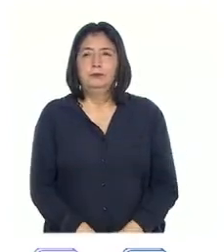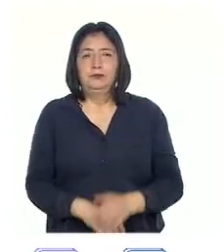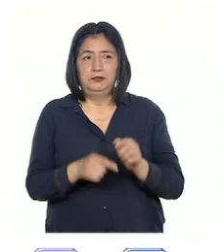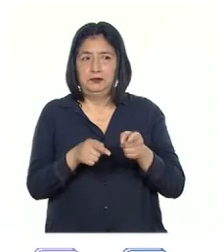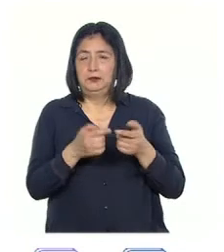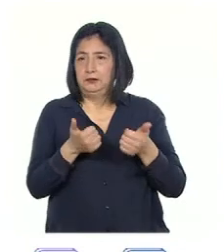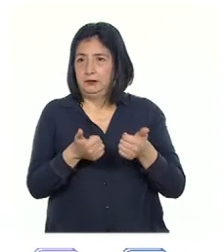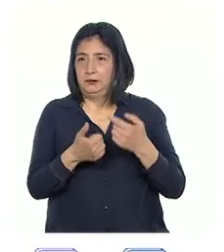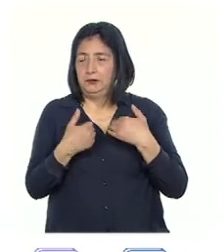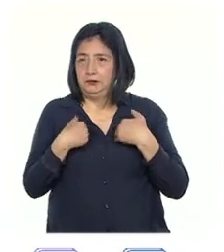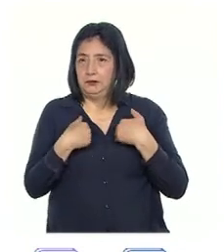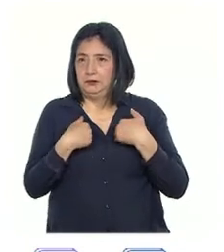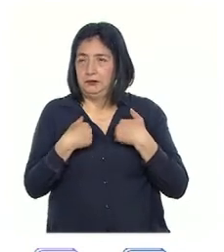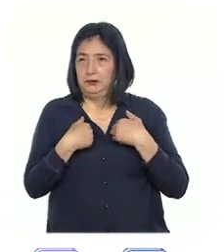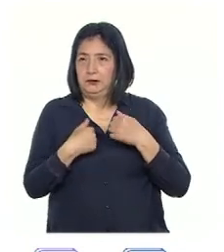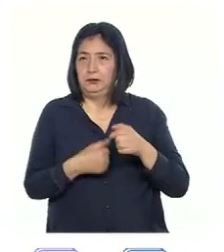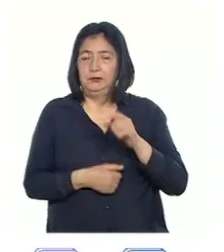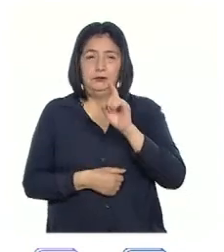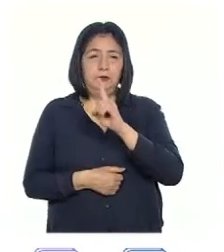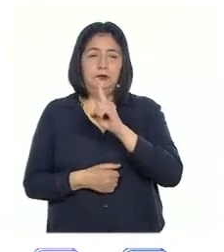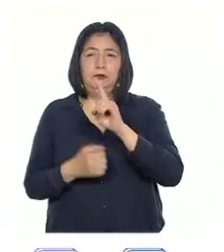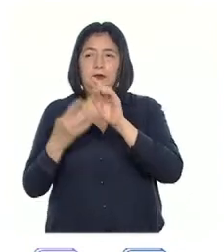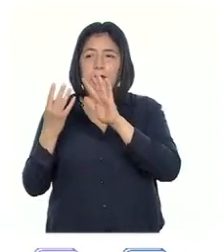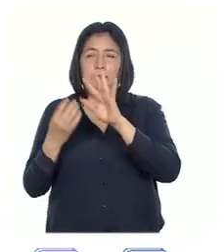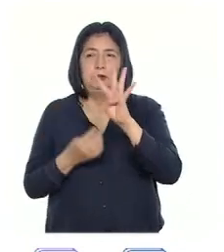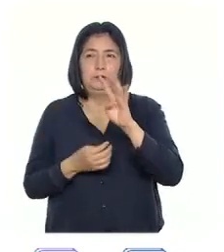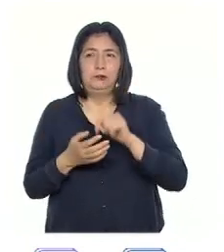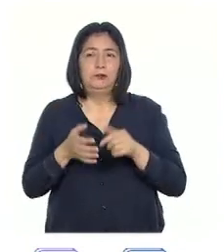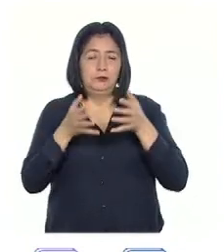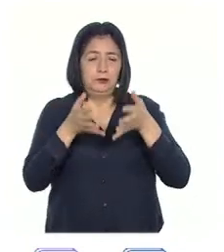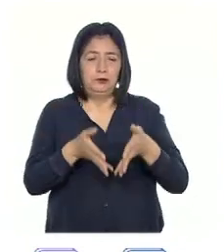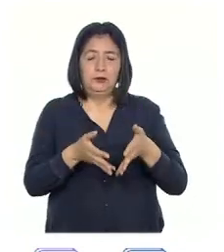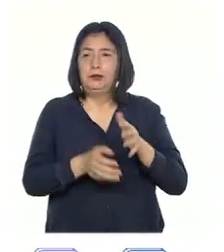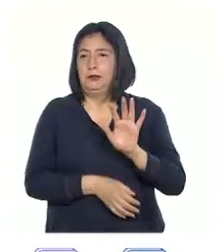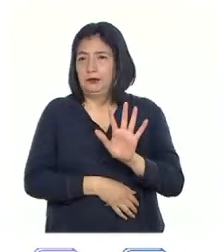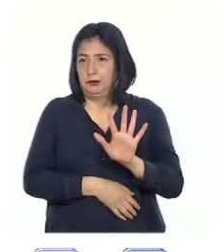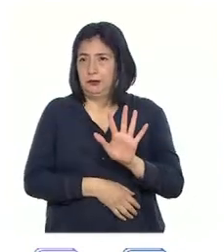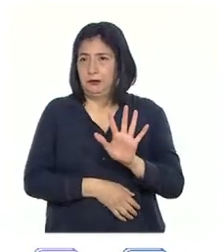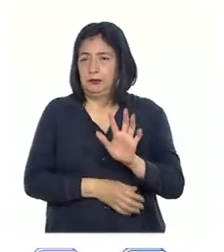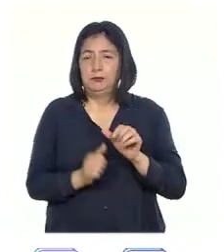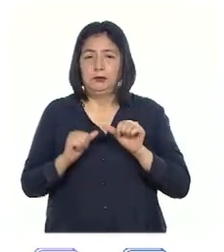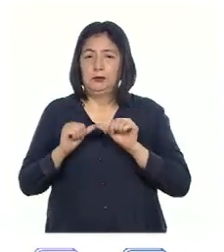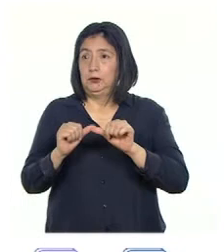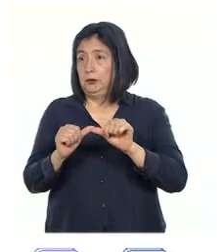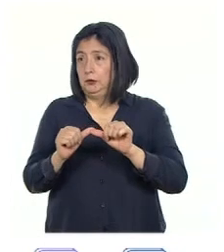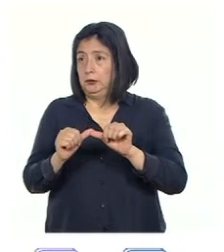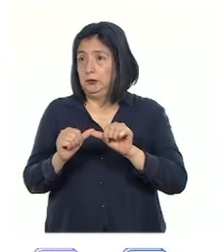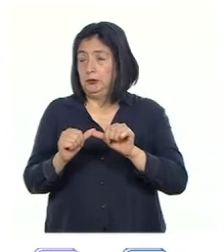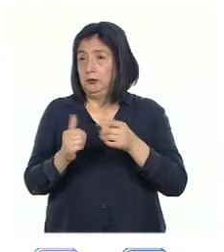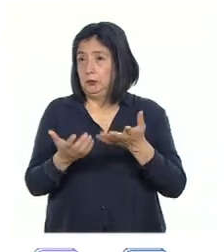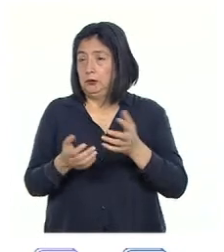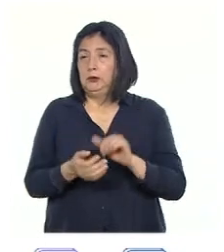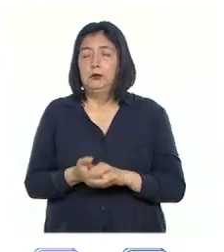Hasta allí tengo un cociente de 194 y un residuo igual a 5. Para seguir dividiendo,